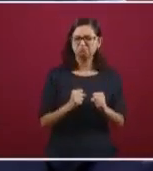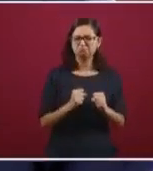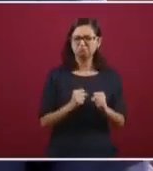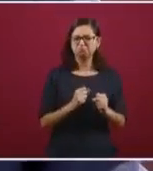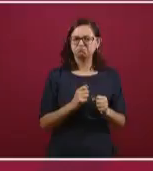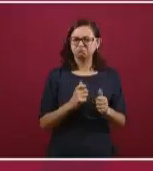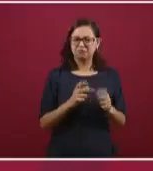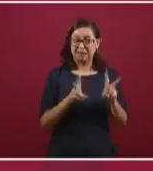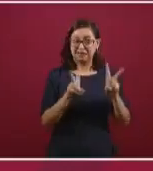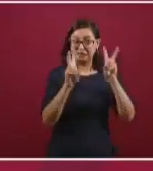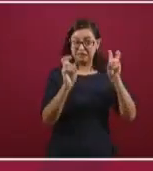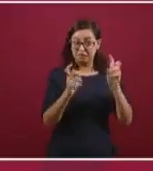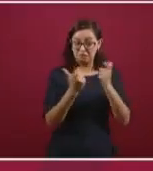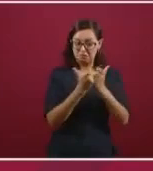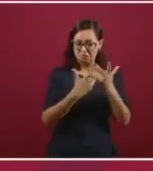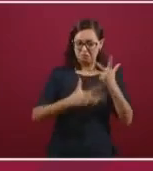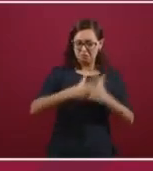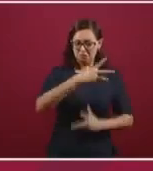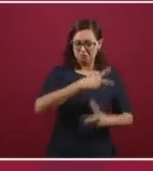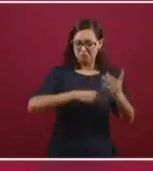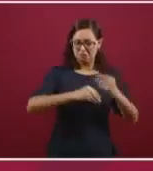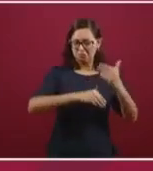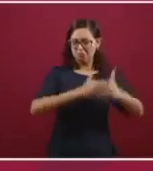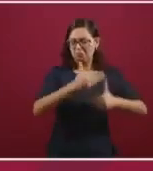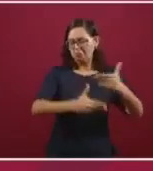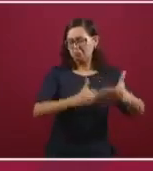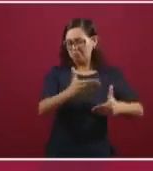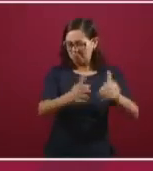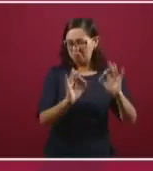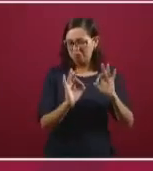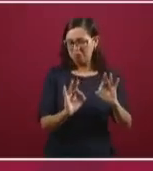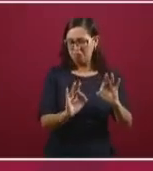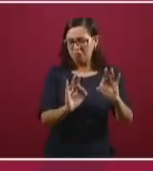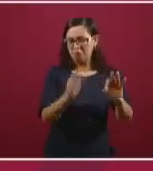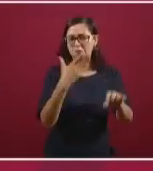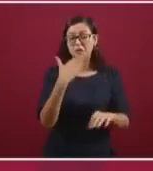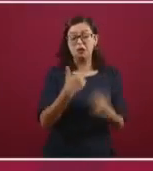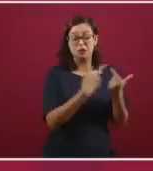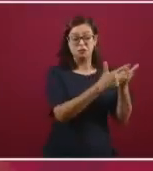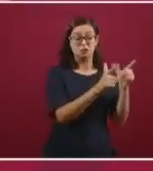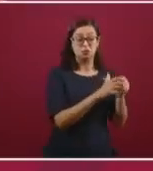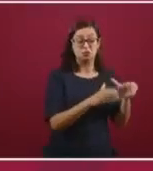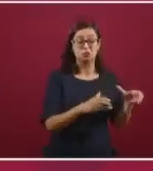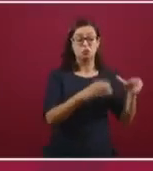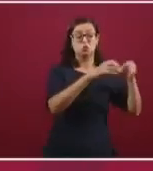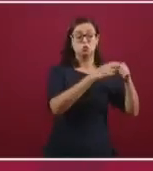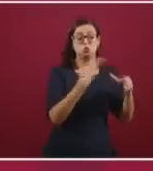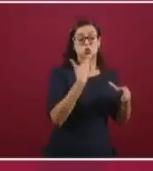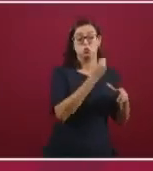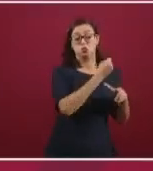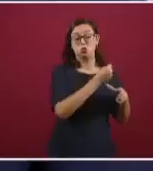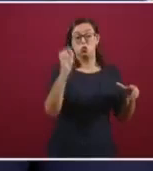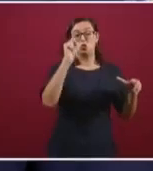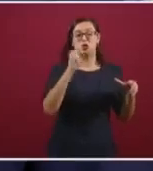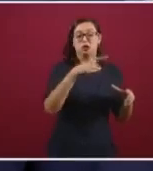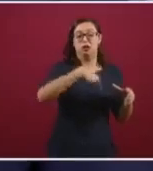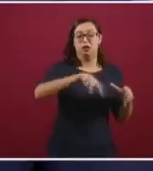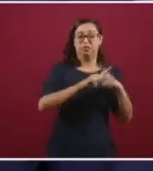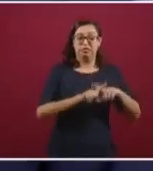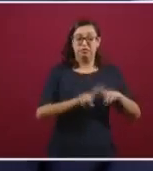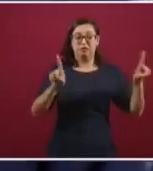por buen camino, aunque los expertos digan otra cosa. Eso me